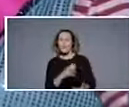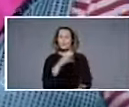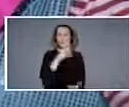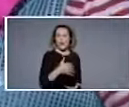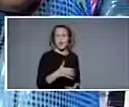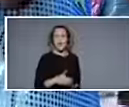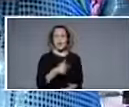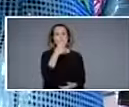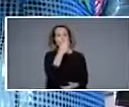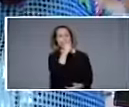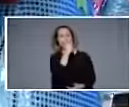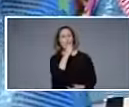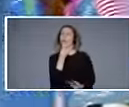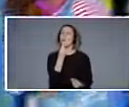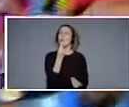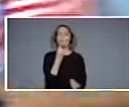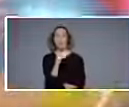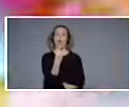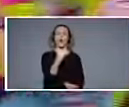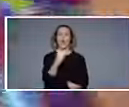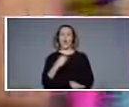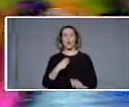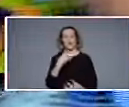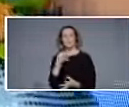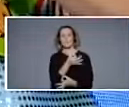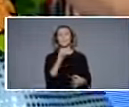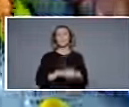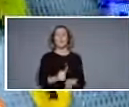un vino joven peleón que es ideal pa'